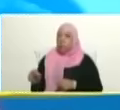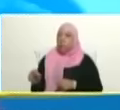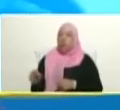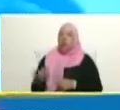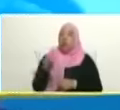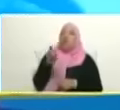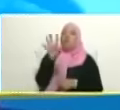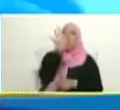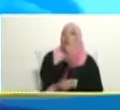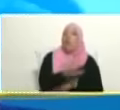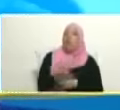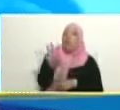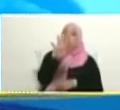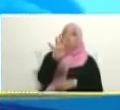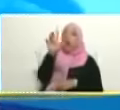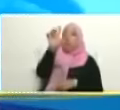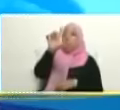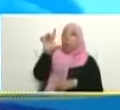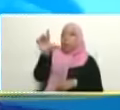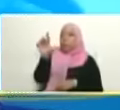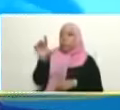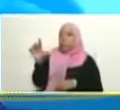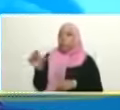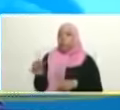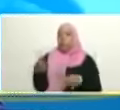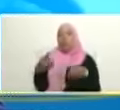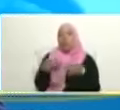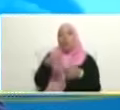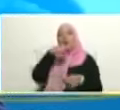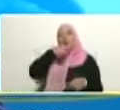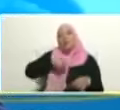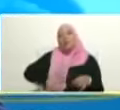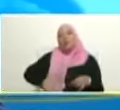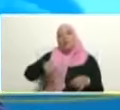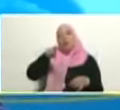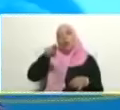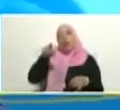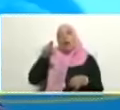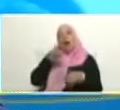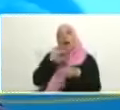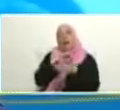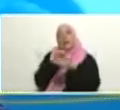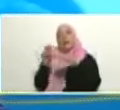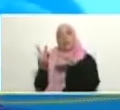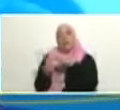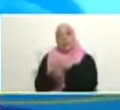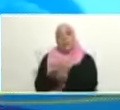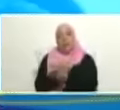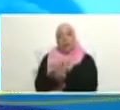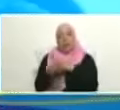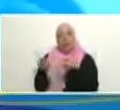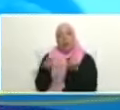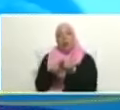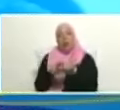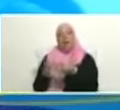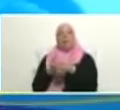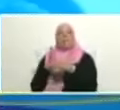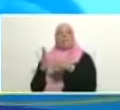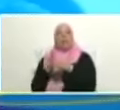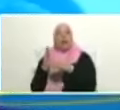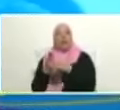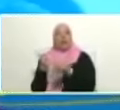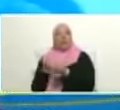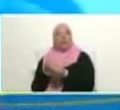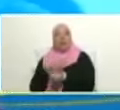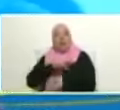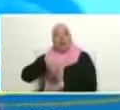A esto le sumamos la histórica reunión de San Vicente y las Granadinas en el Caribe, donde llevamos la verdad